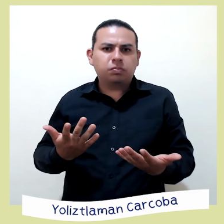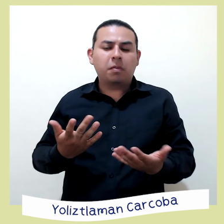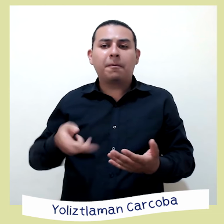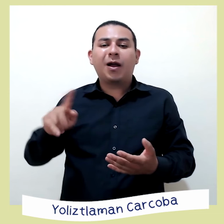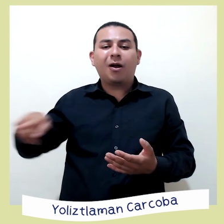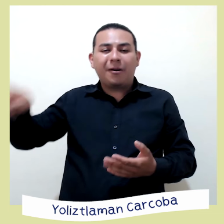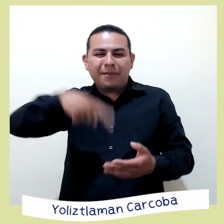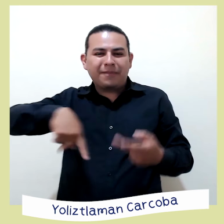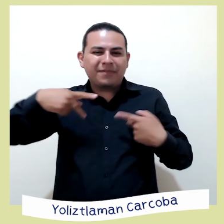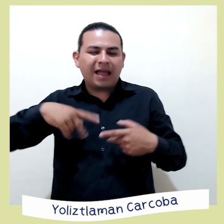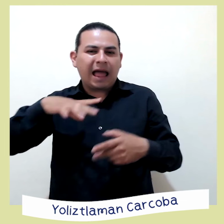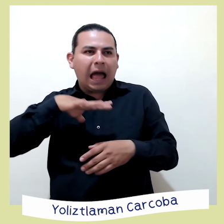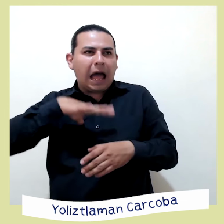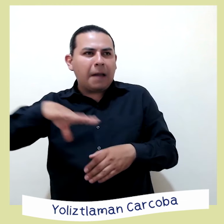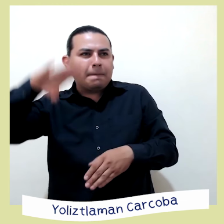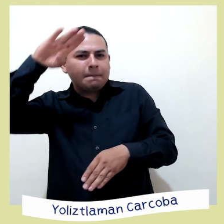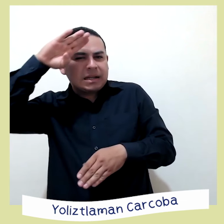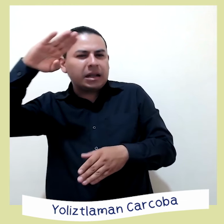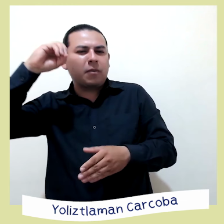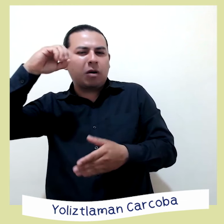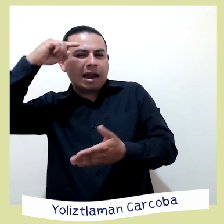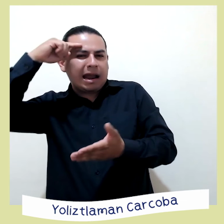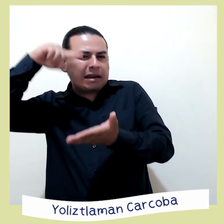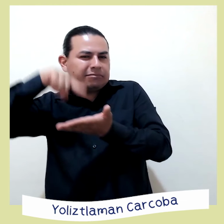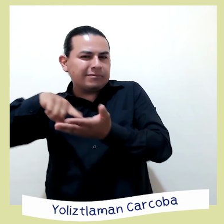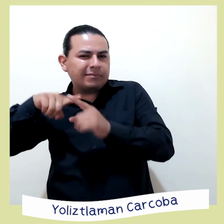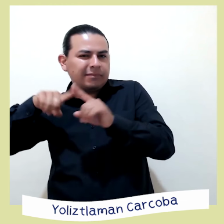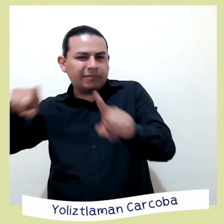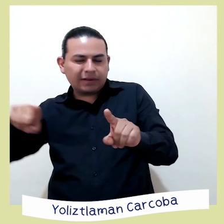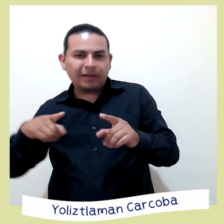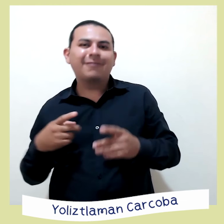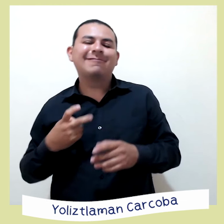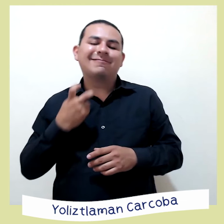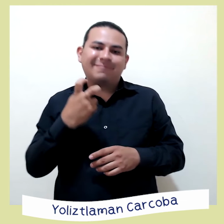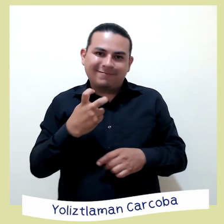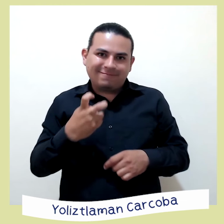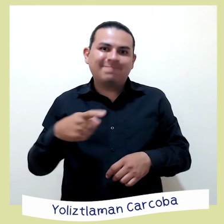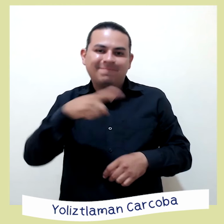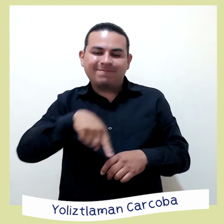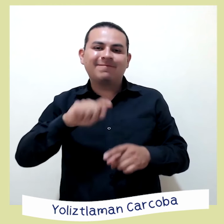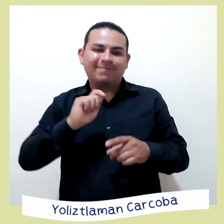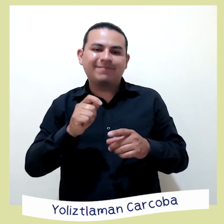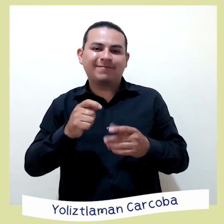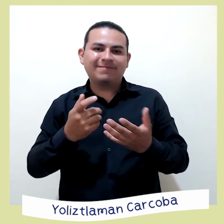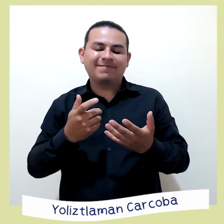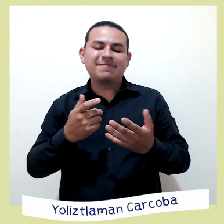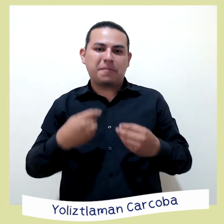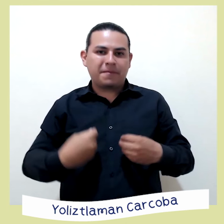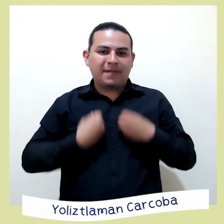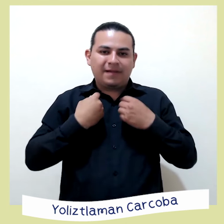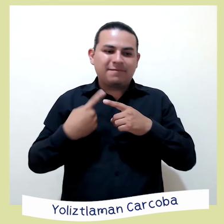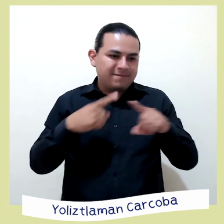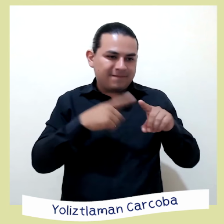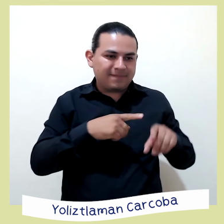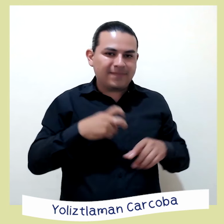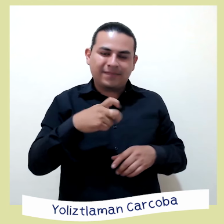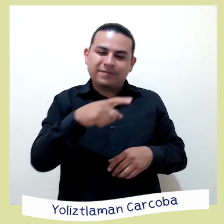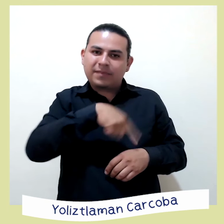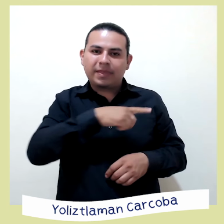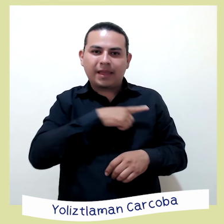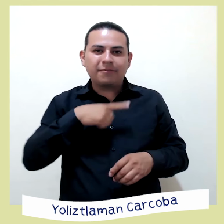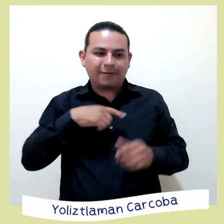de los estereotipos que tenemos asociados a la palabra envejecimiento que definen un curso, una etapa de la vida de